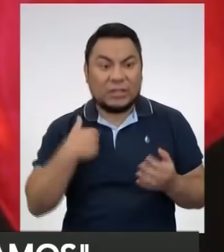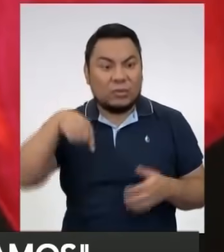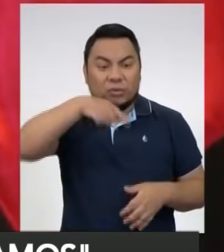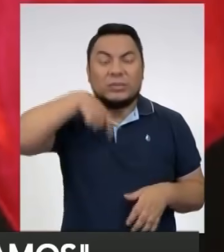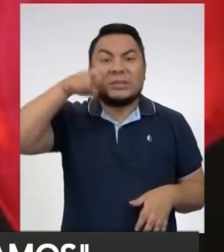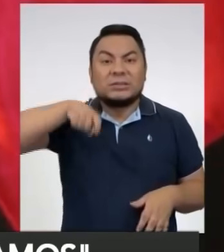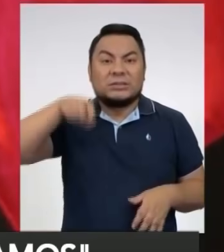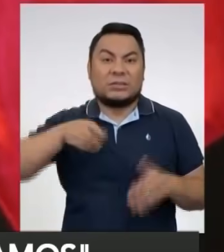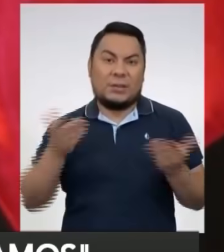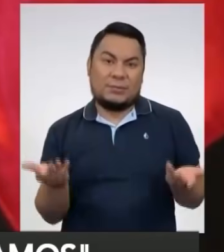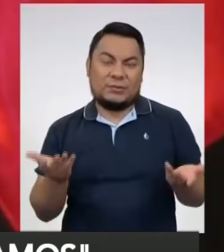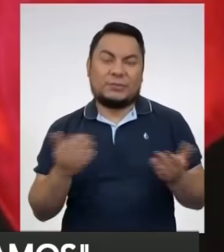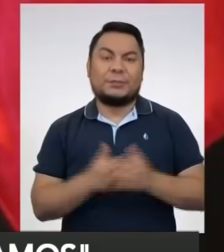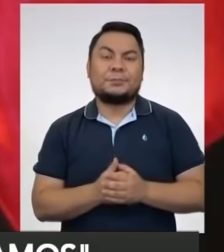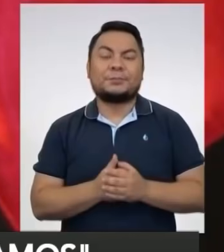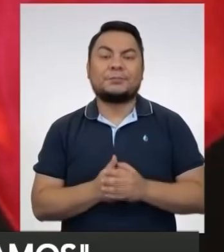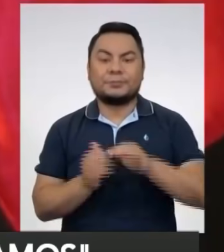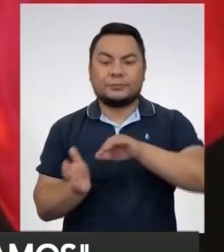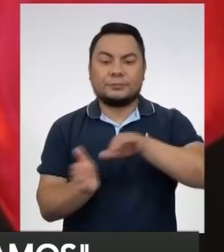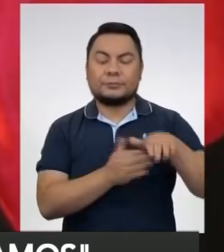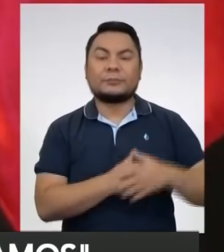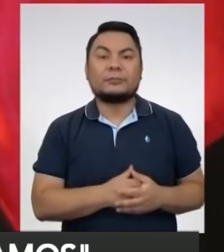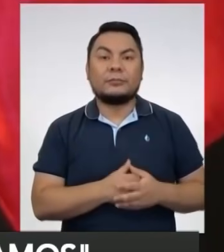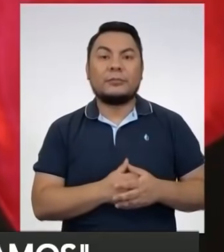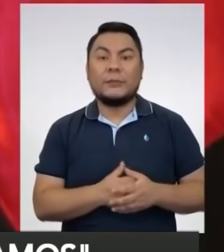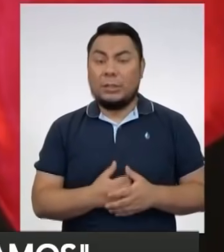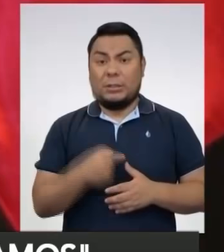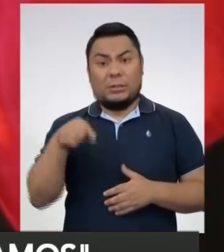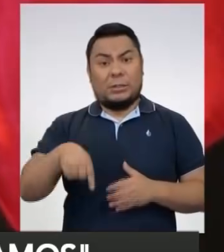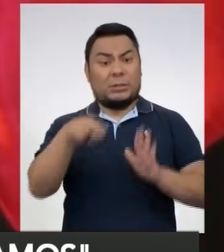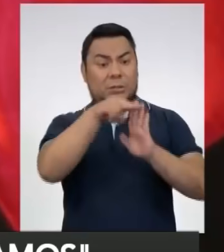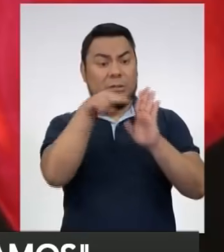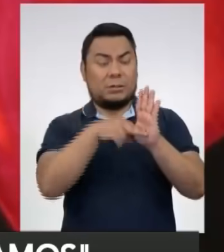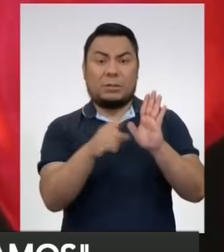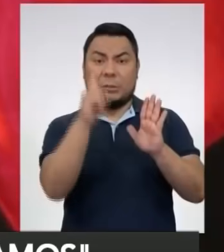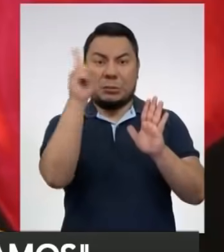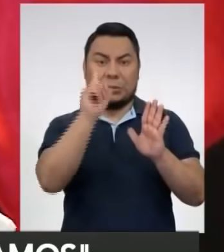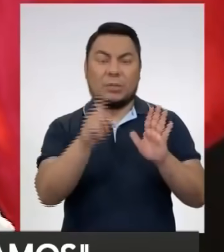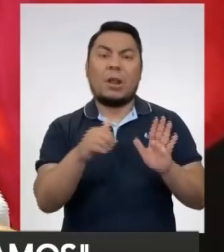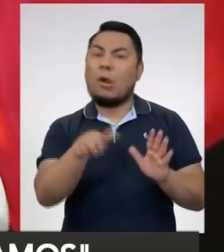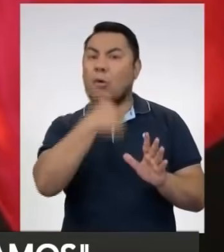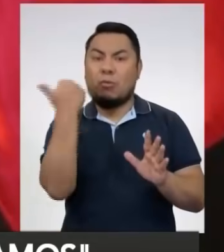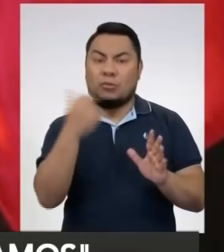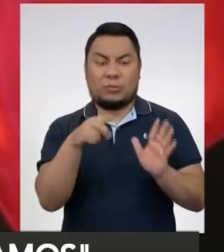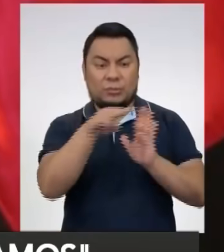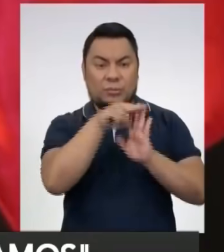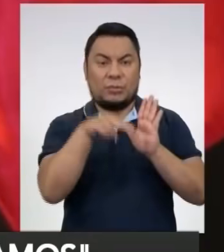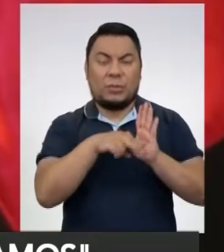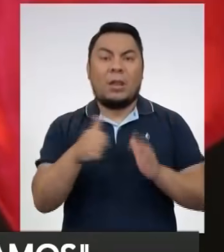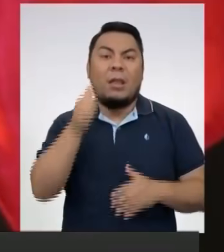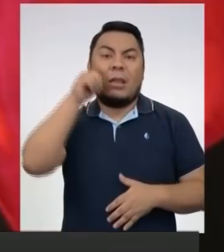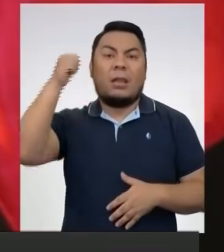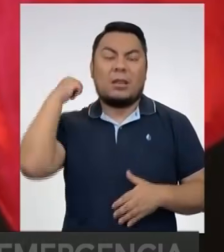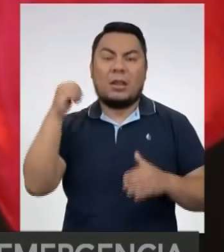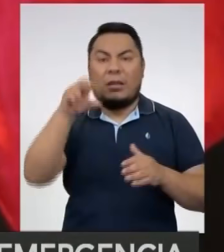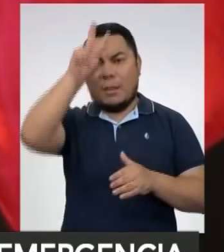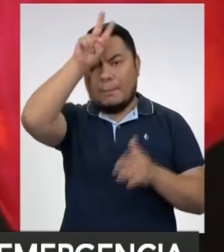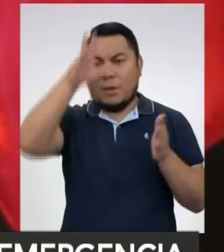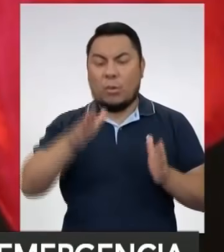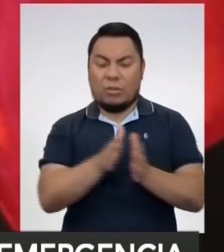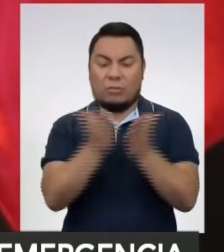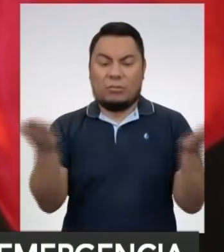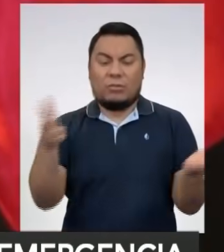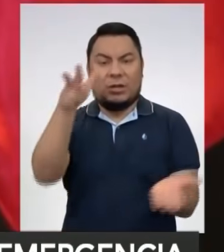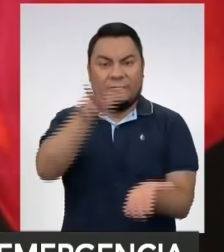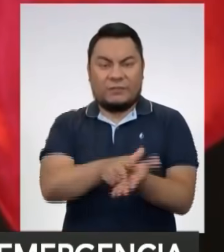requerimos. Pero no solamente es esta norma, ¿no? Ayer ha salido publicada en el Diario Oficial El Peruano